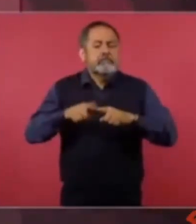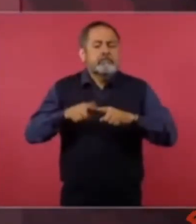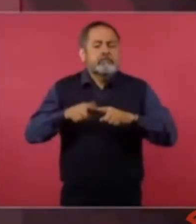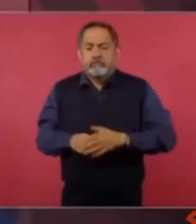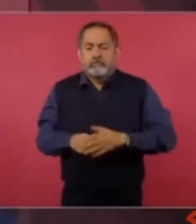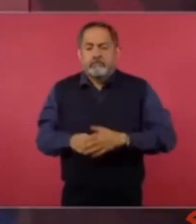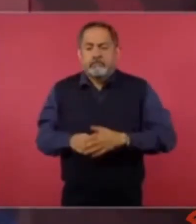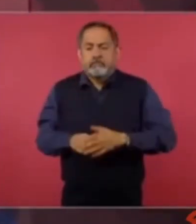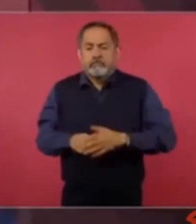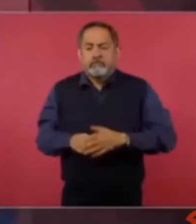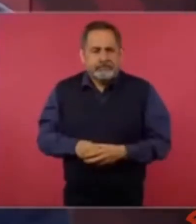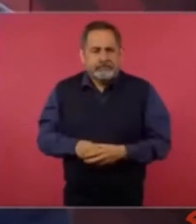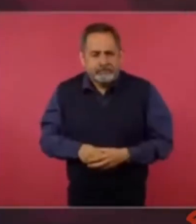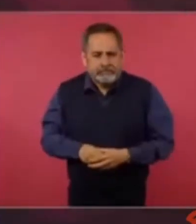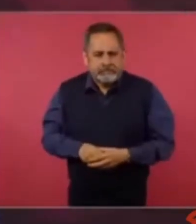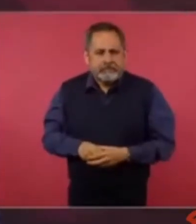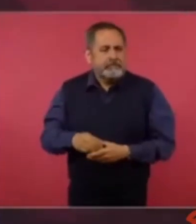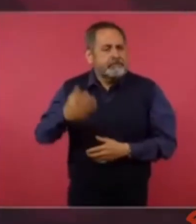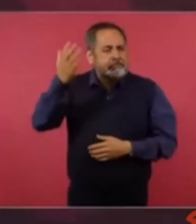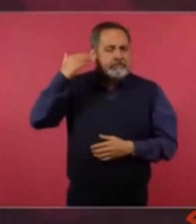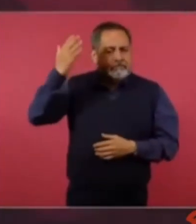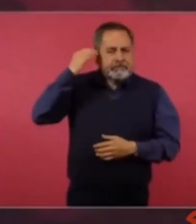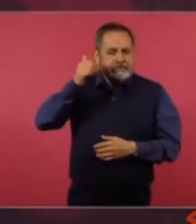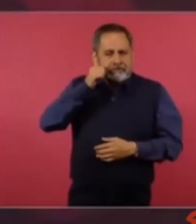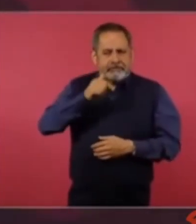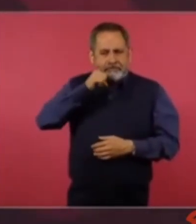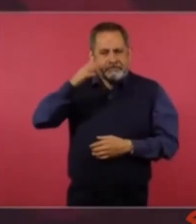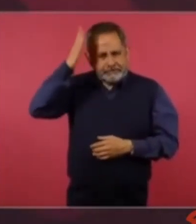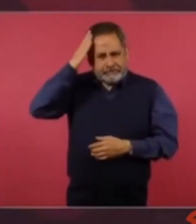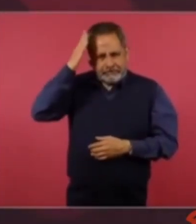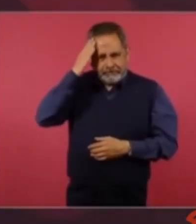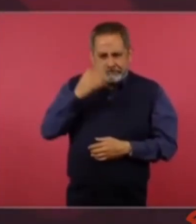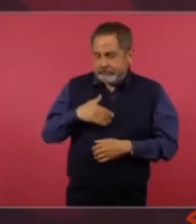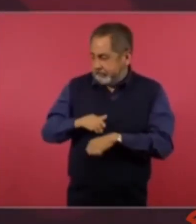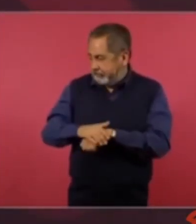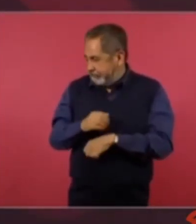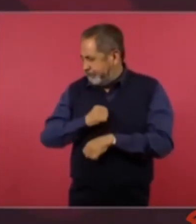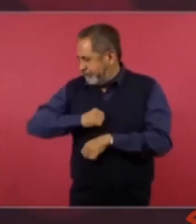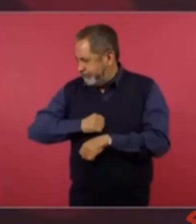Los plurinominales, pues los cercanos a los dirigentes, siempre.